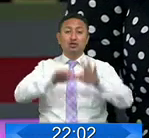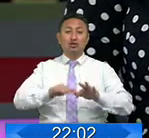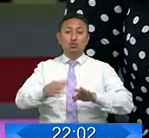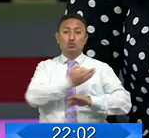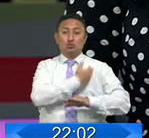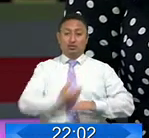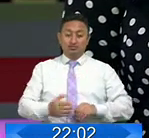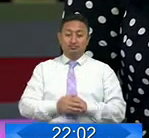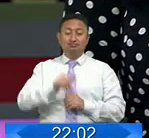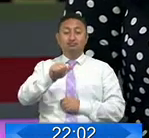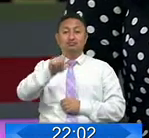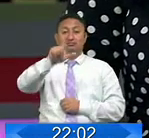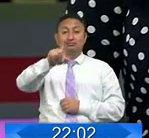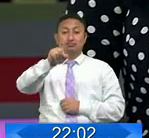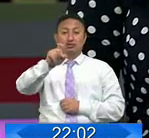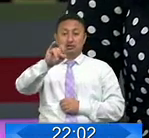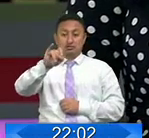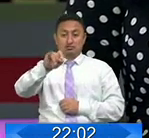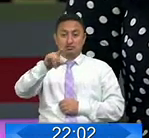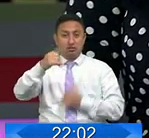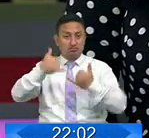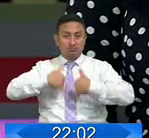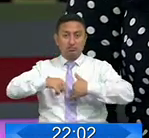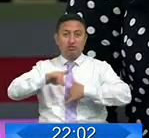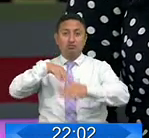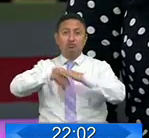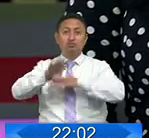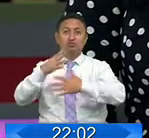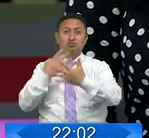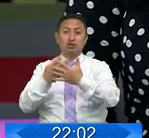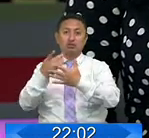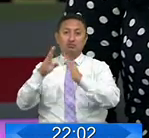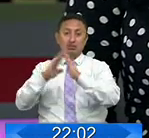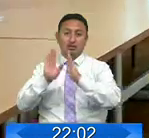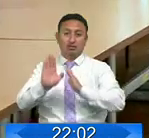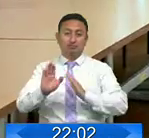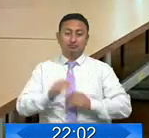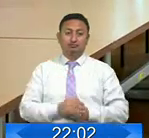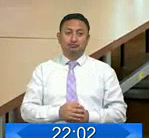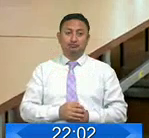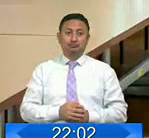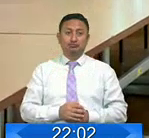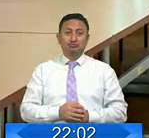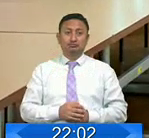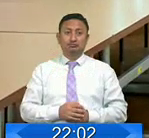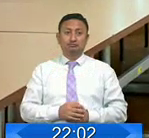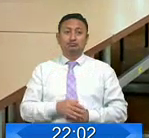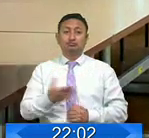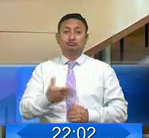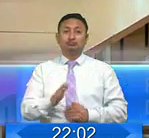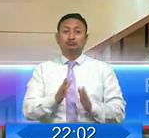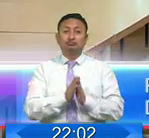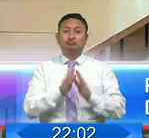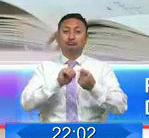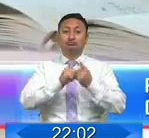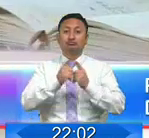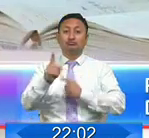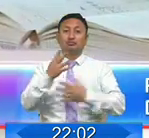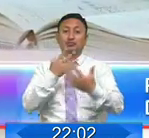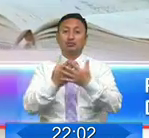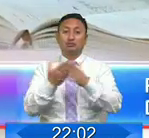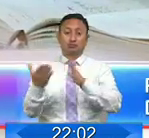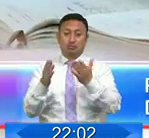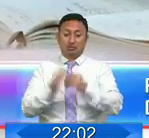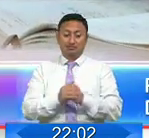alexis mera continúe con el arresto domiciliario los pedidos de orden de prisión preventiva por el